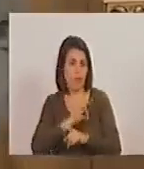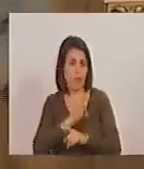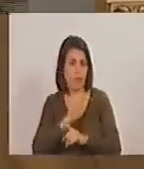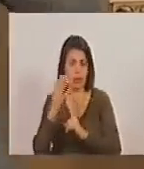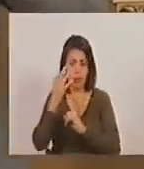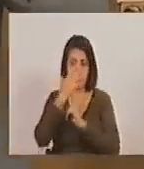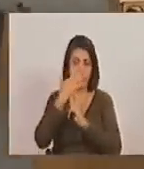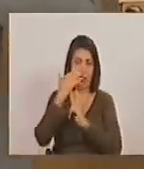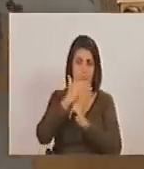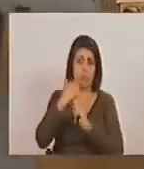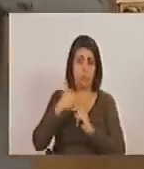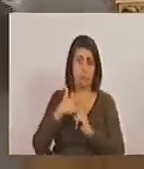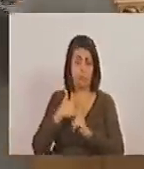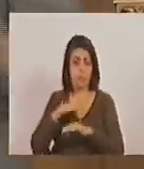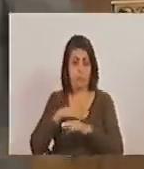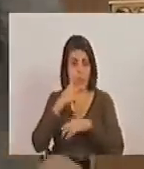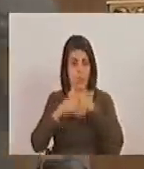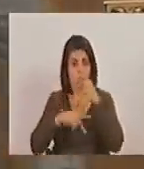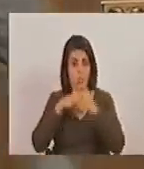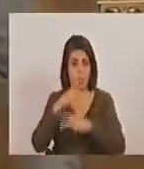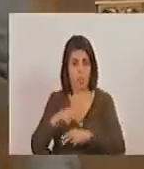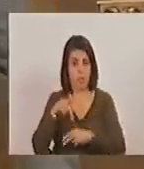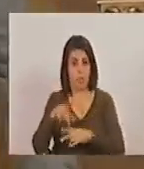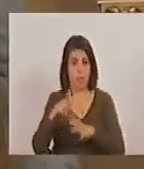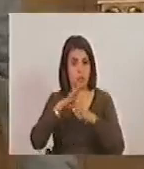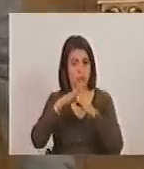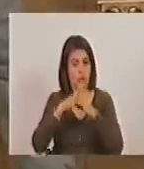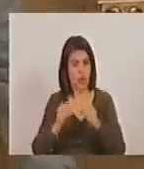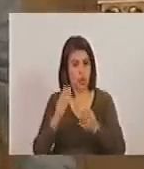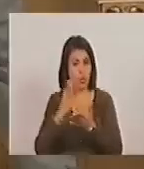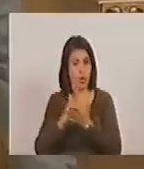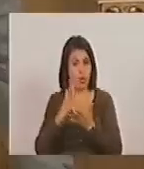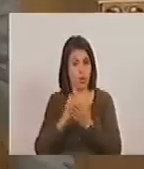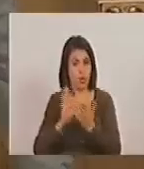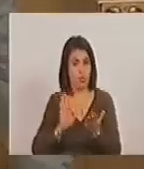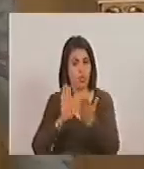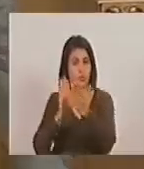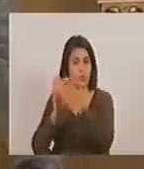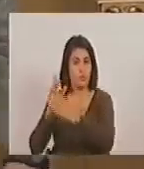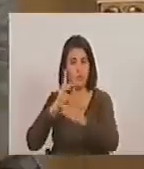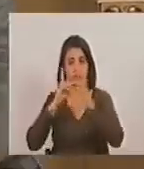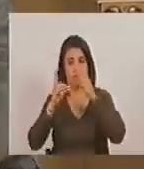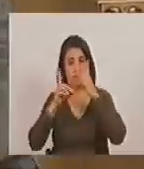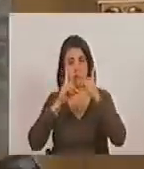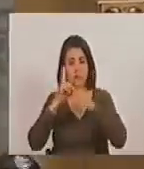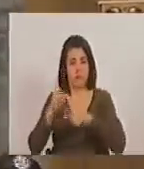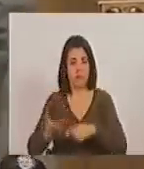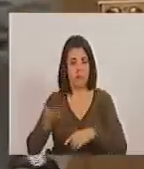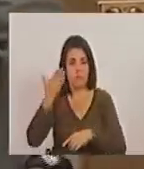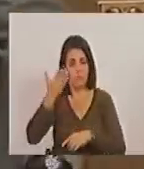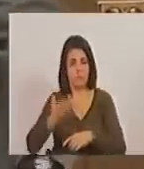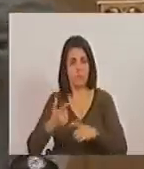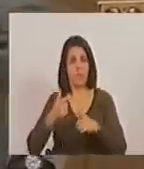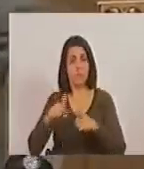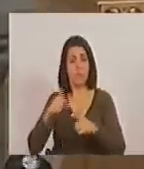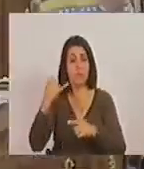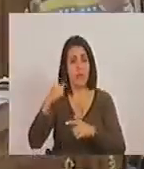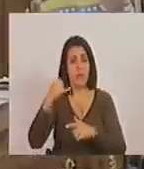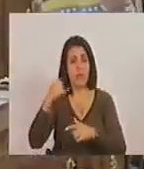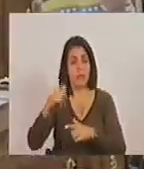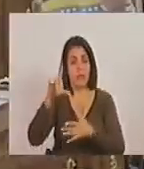también Argelia fue una luchadora política que estuvo todo el tiempo al frente de los debates trascendentes de la izquierda